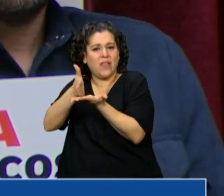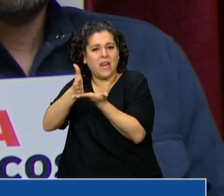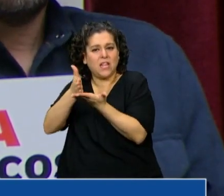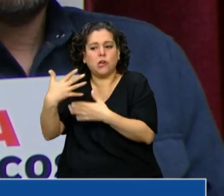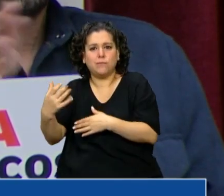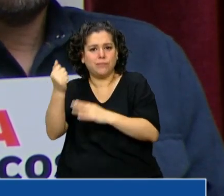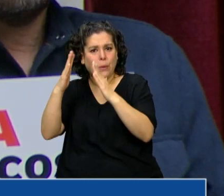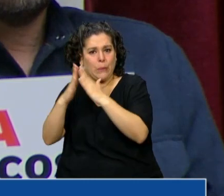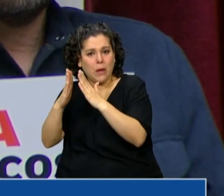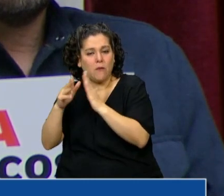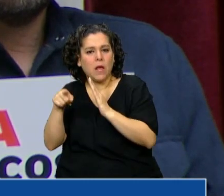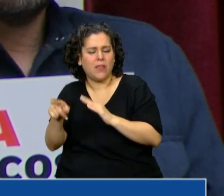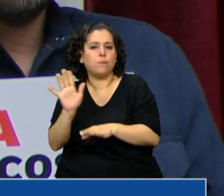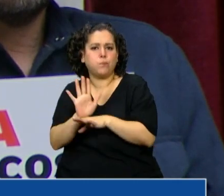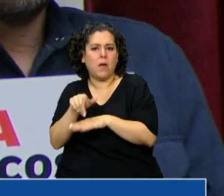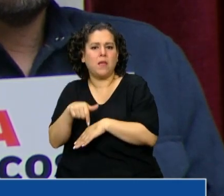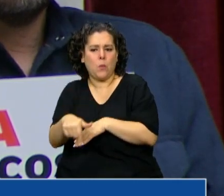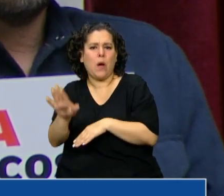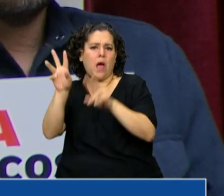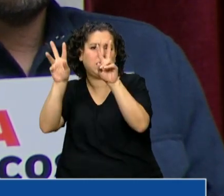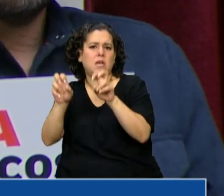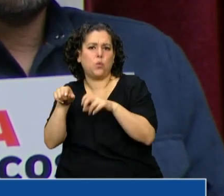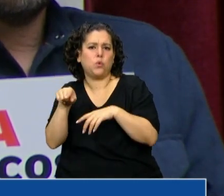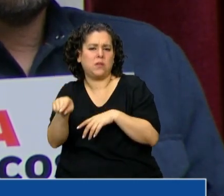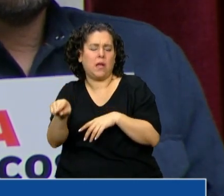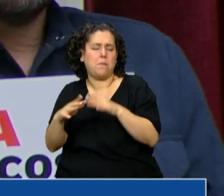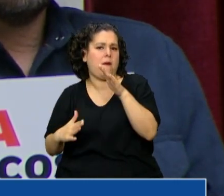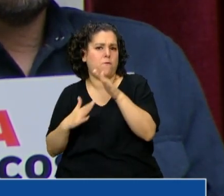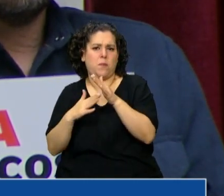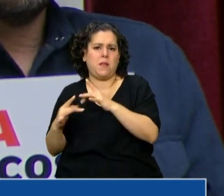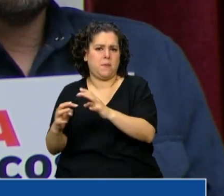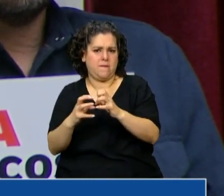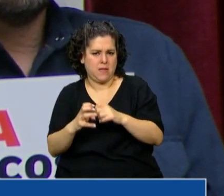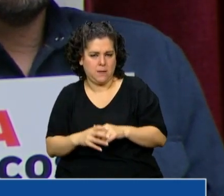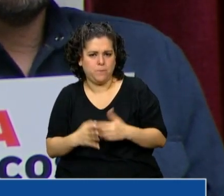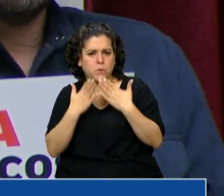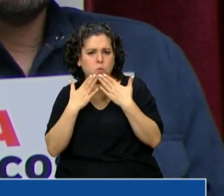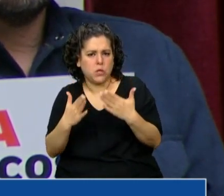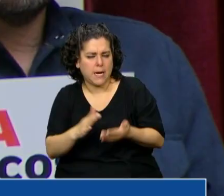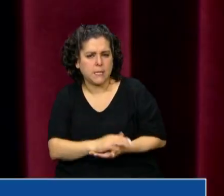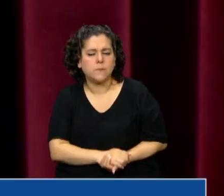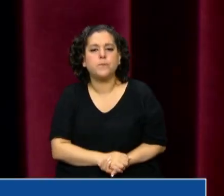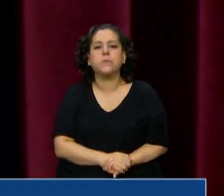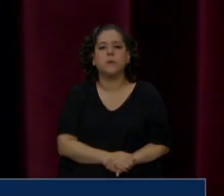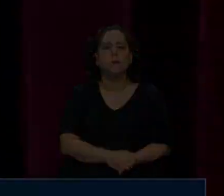acceso a la vivienda va a ser uno de los temas absolutamente fundamentales. Muchas gracias. Gracias, diputada.